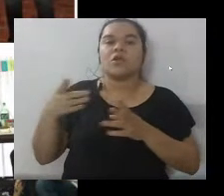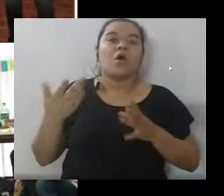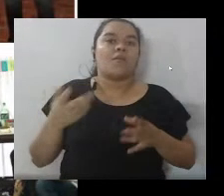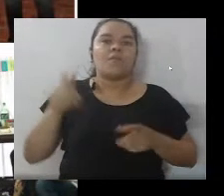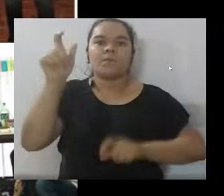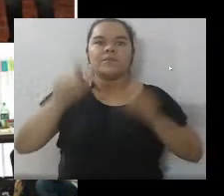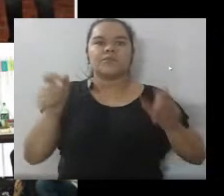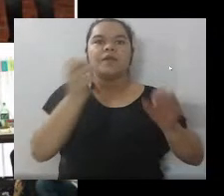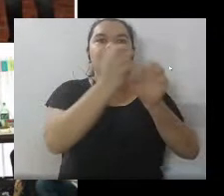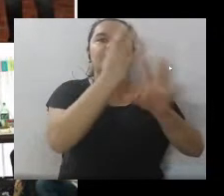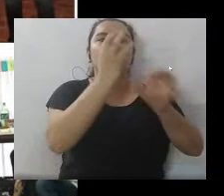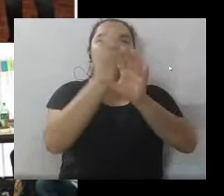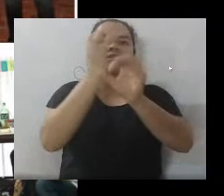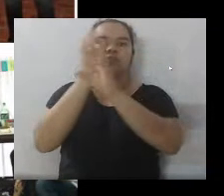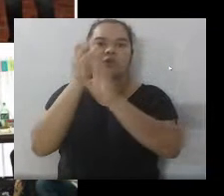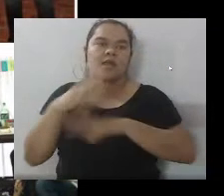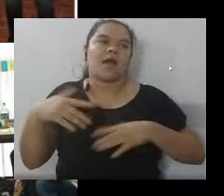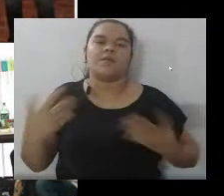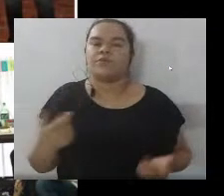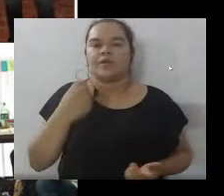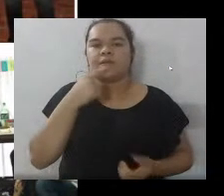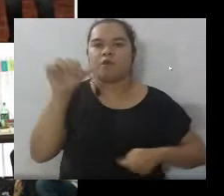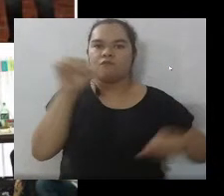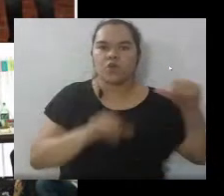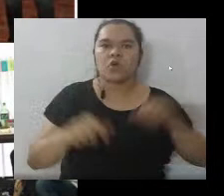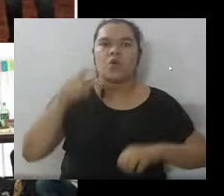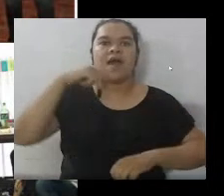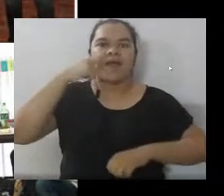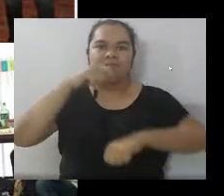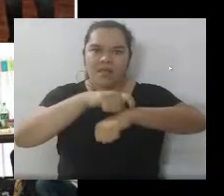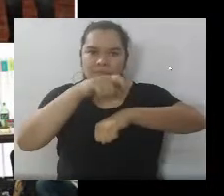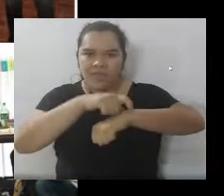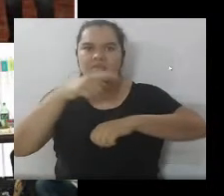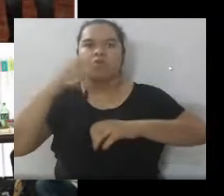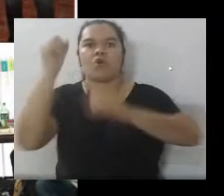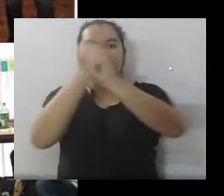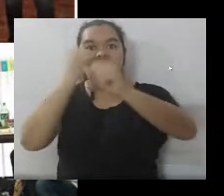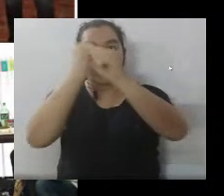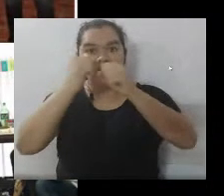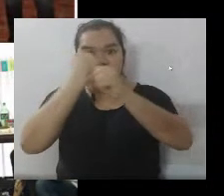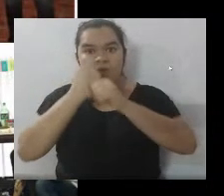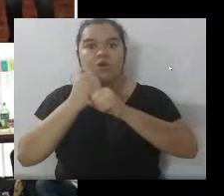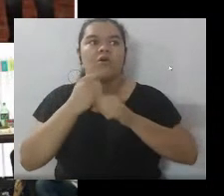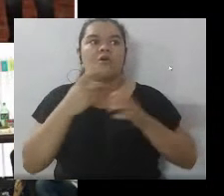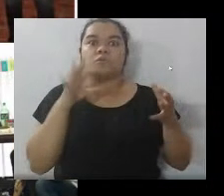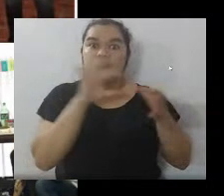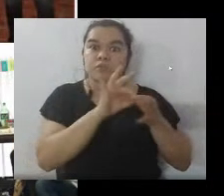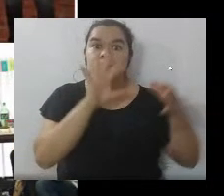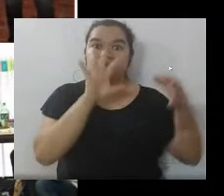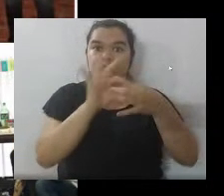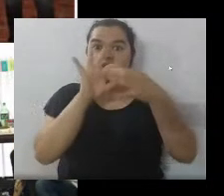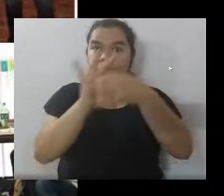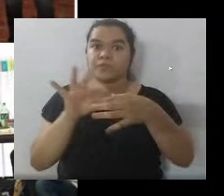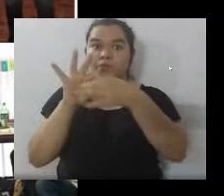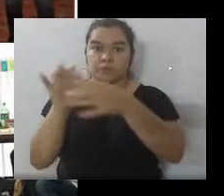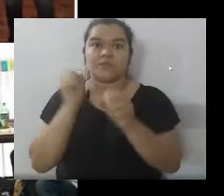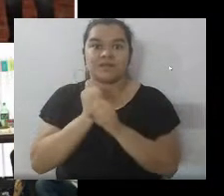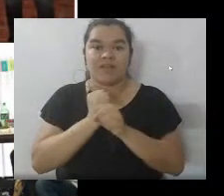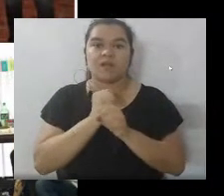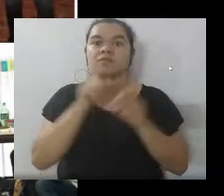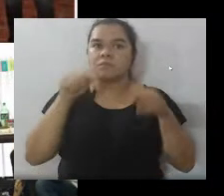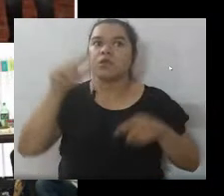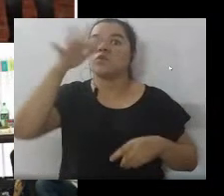con profesionales de otras ramas, como biólogos, veterinarios, ingenieros, sino también hacer